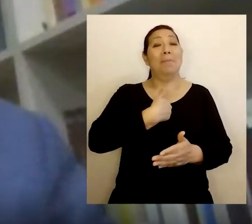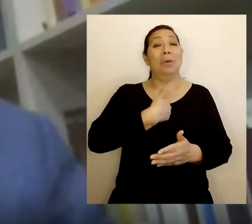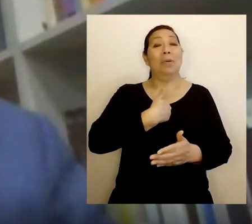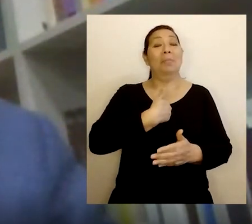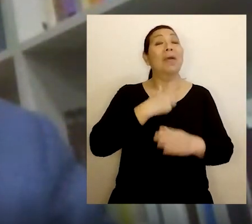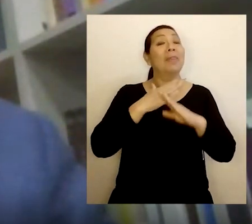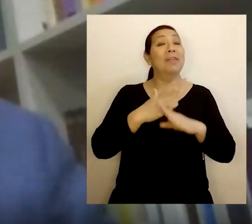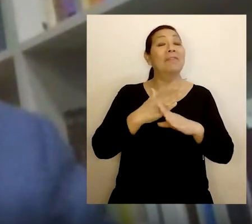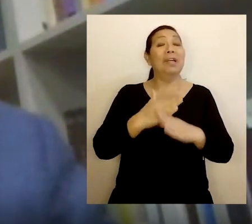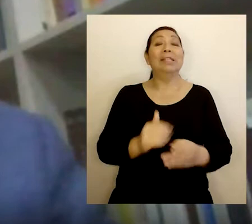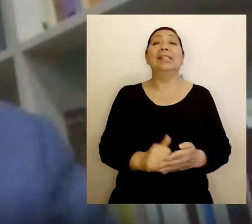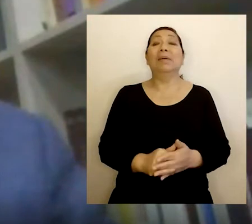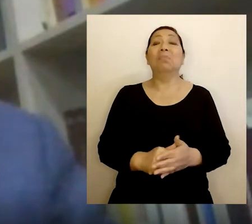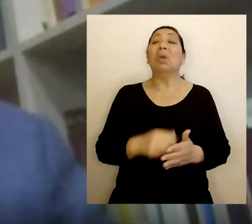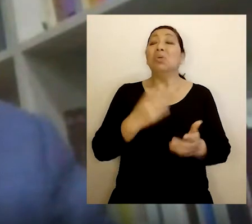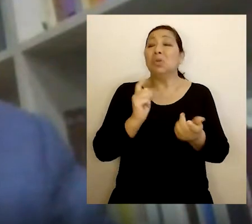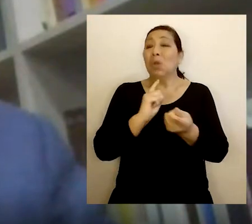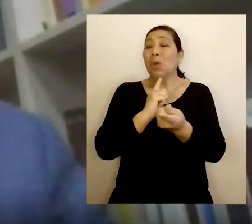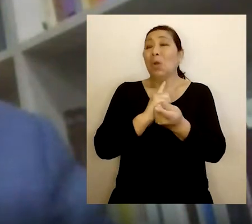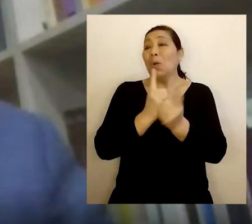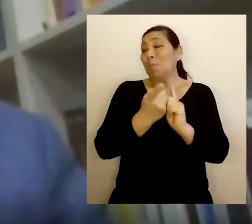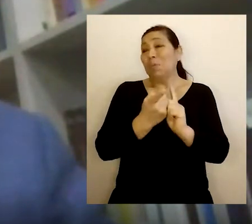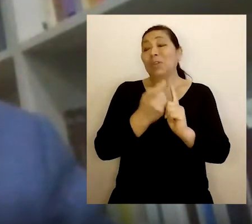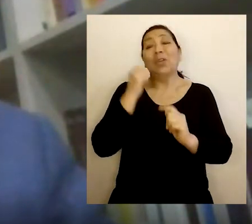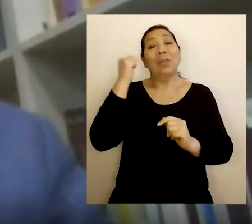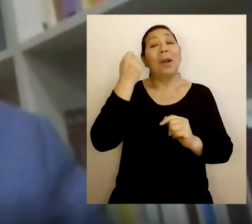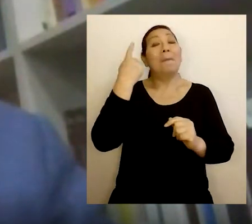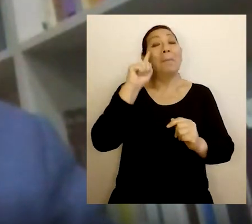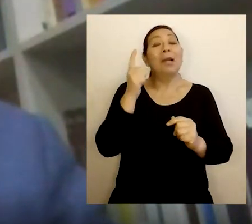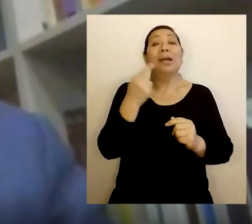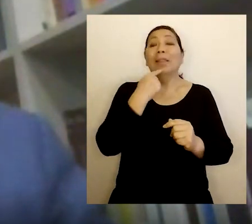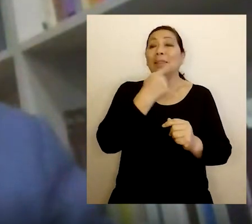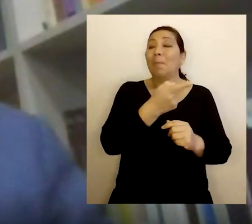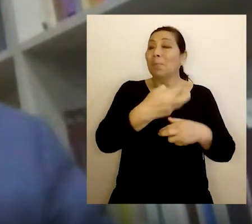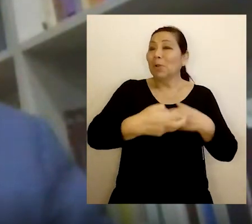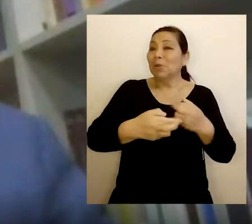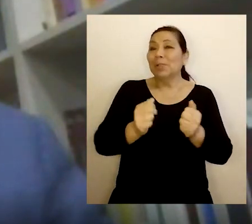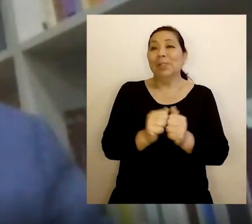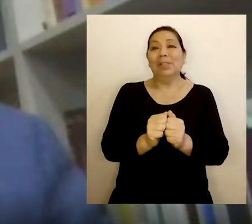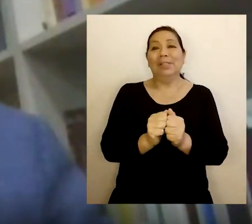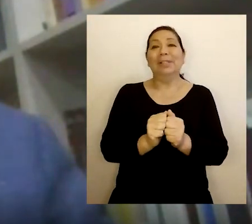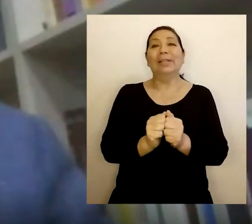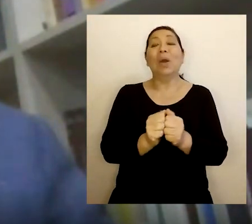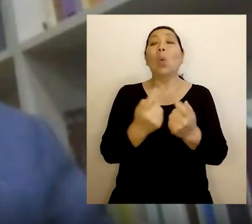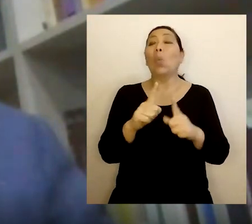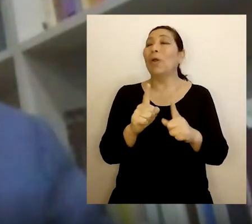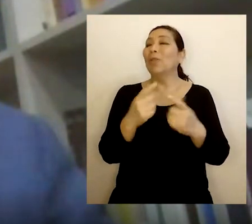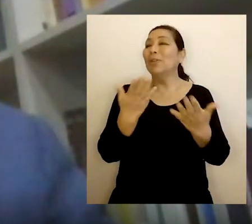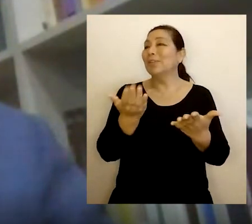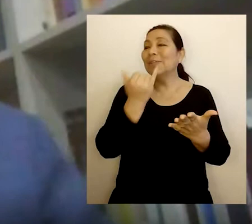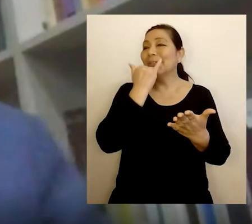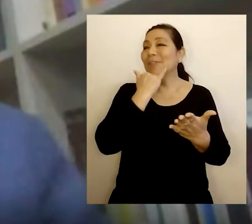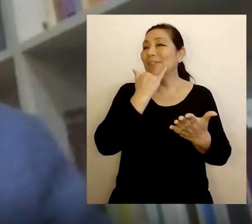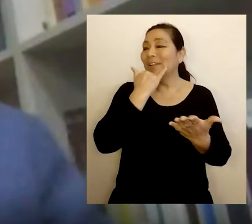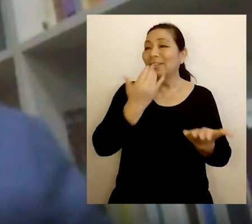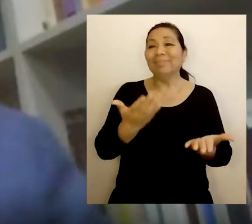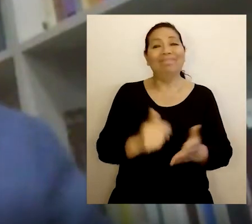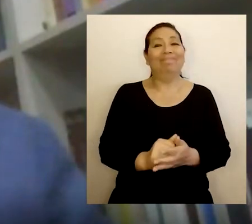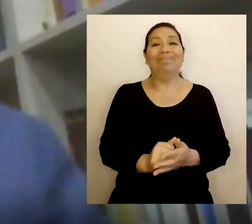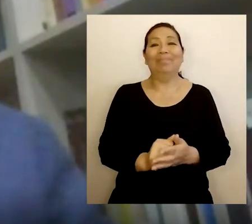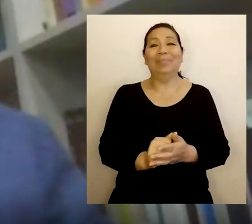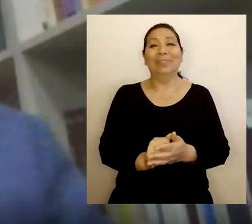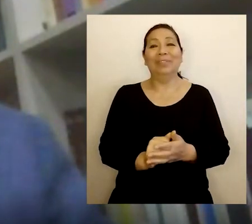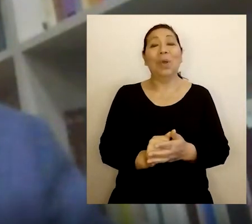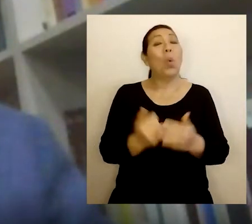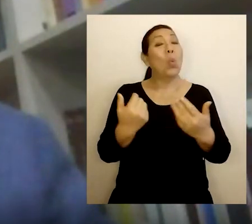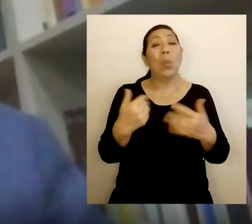propia defensa técnica se convierte en el ejercicio de derecho para ser invocado en procesos constitucionales, cuando estos errores, negligencias